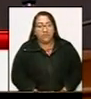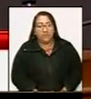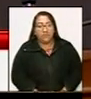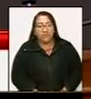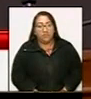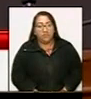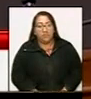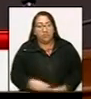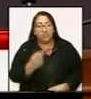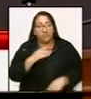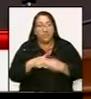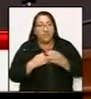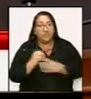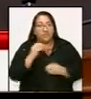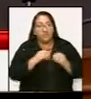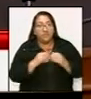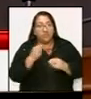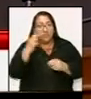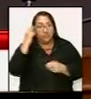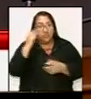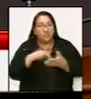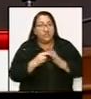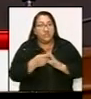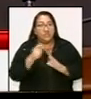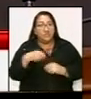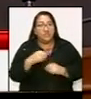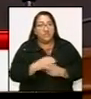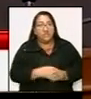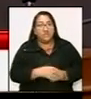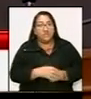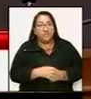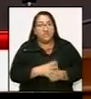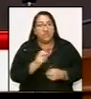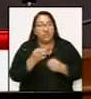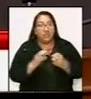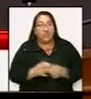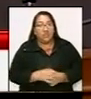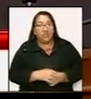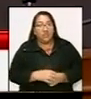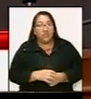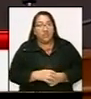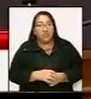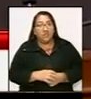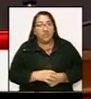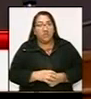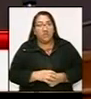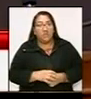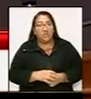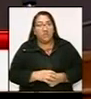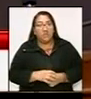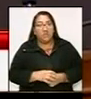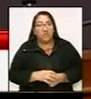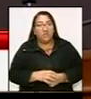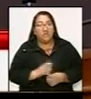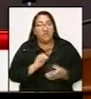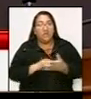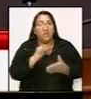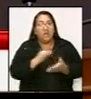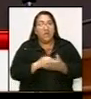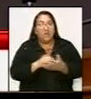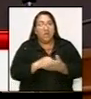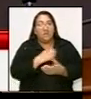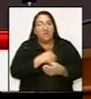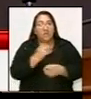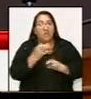implementar todas estas políticas se necesitan recursos económicos, y van a tocar las puertas al Ministerio de Economía